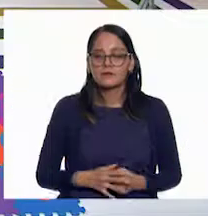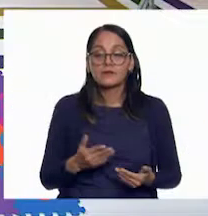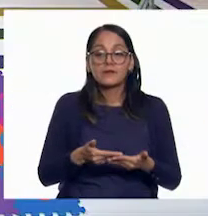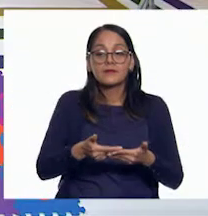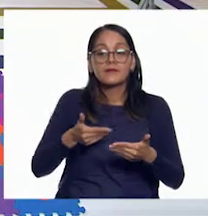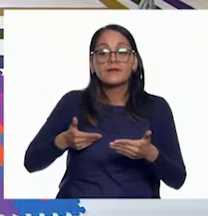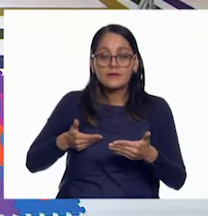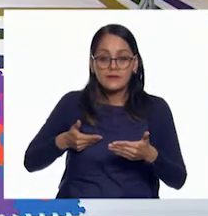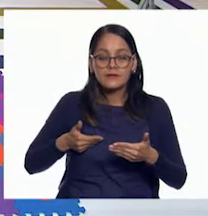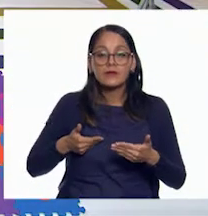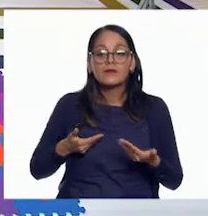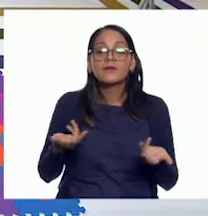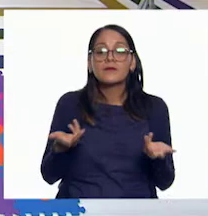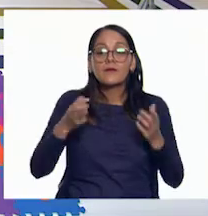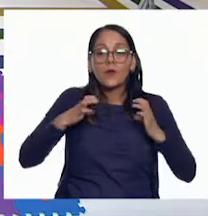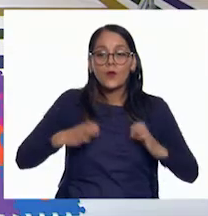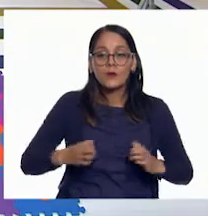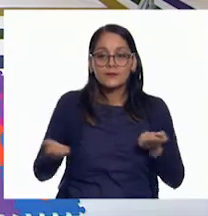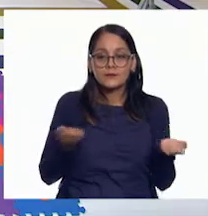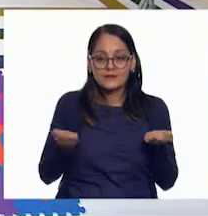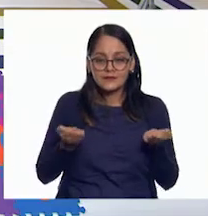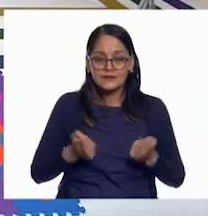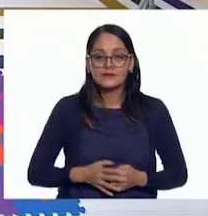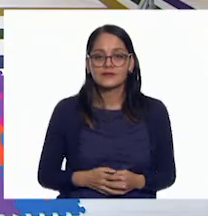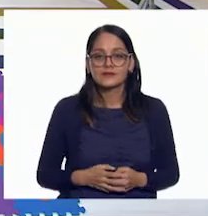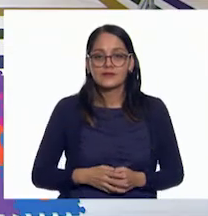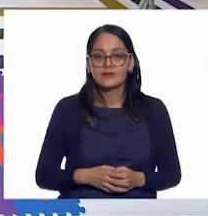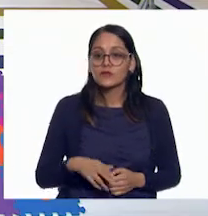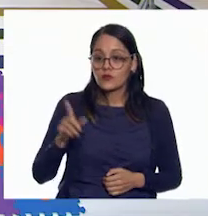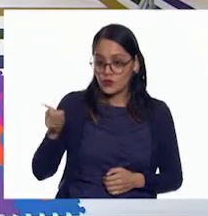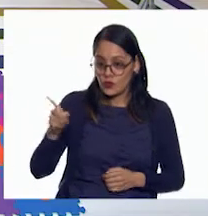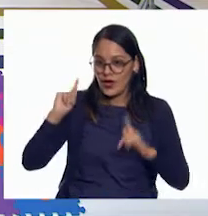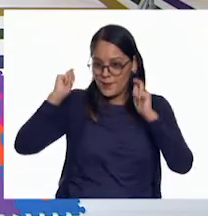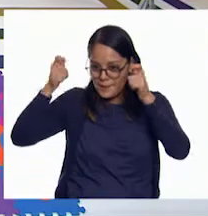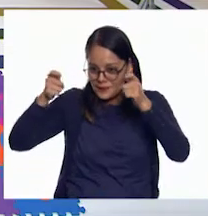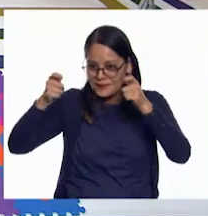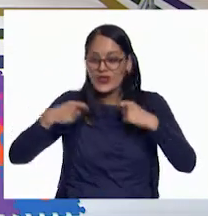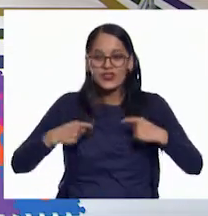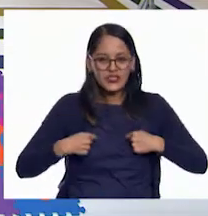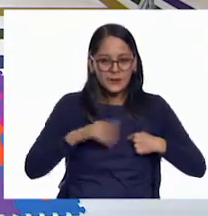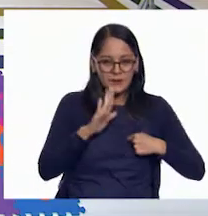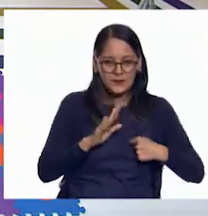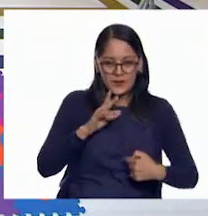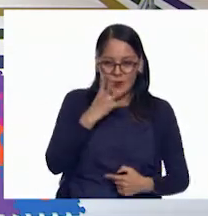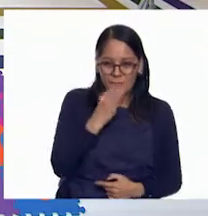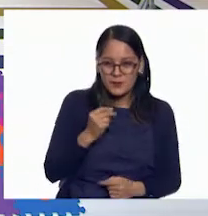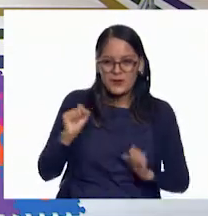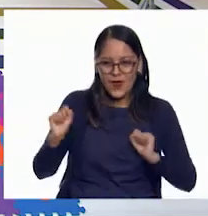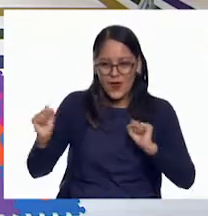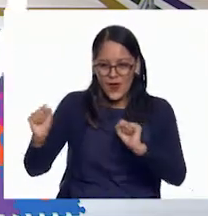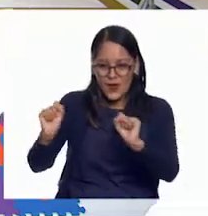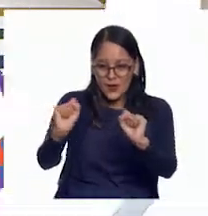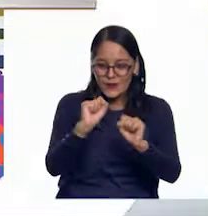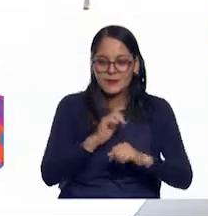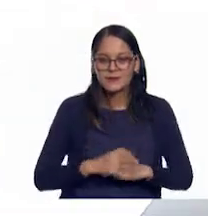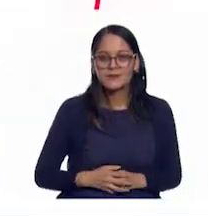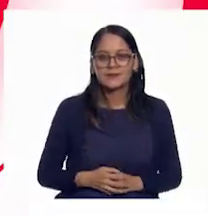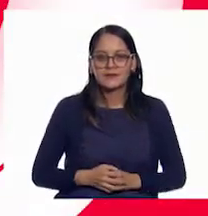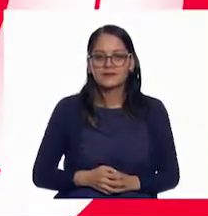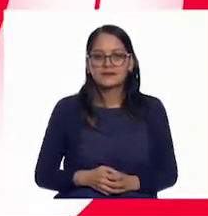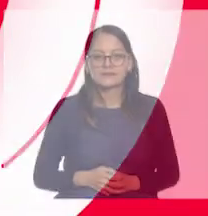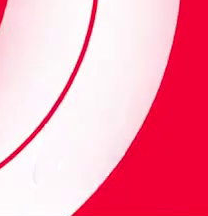Pero antes, vamos a movernos. ¿Qué le parece, maestra, si usted es Caperucita y yo soy el lobo y la voy a alcanzar? ¡Te voy a comer! ¡El